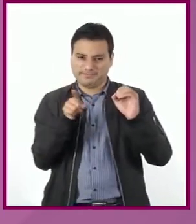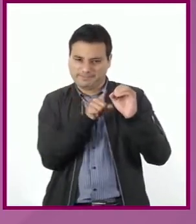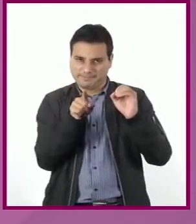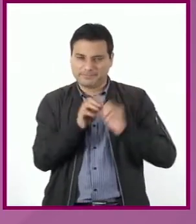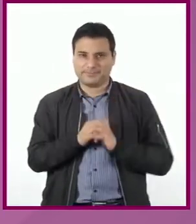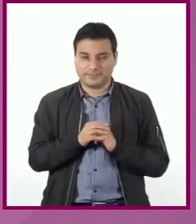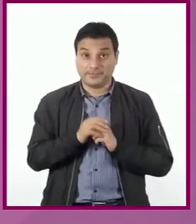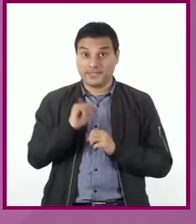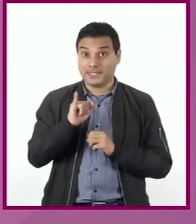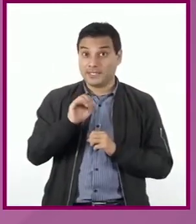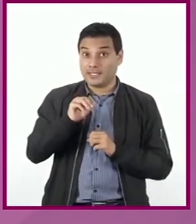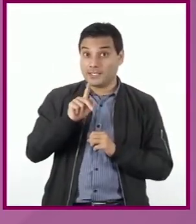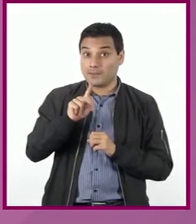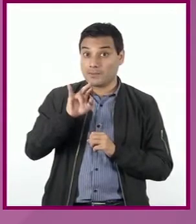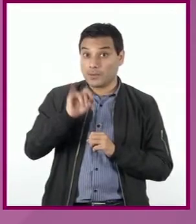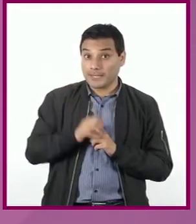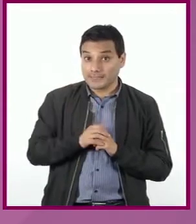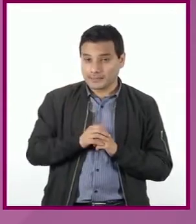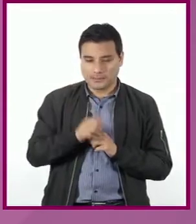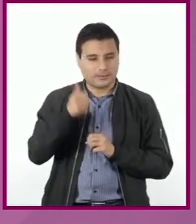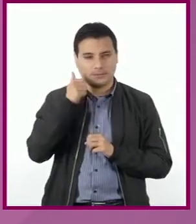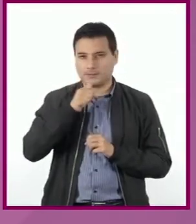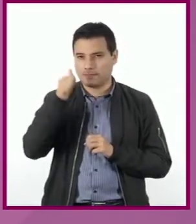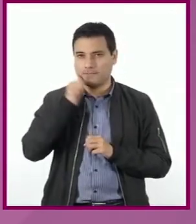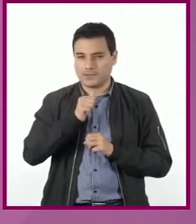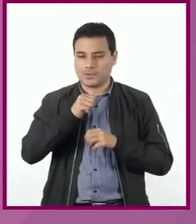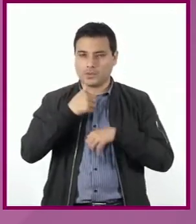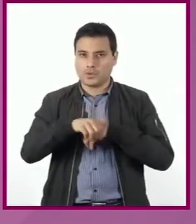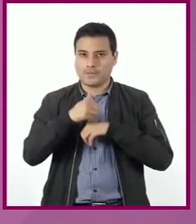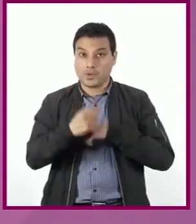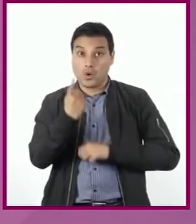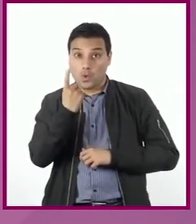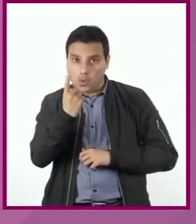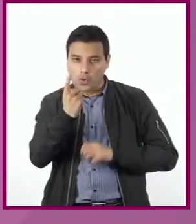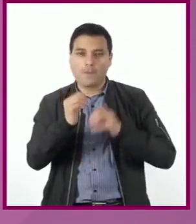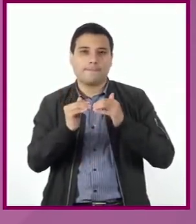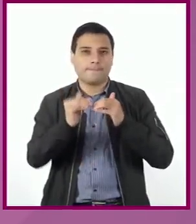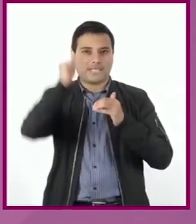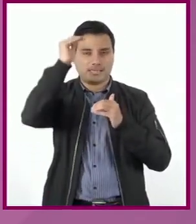impropias, su valor siempre será mayor que 1.